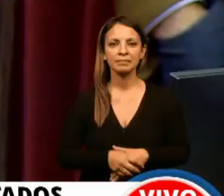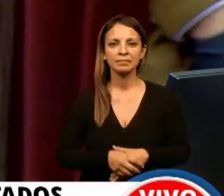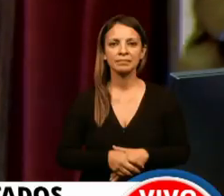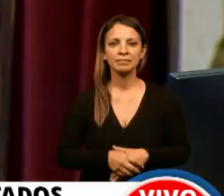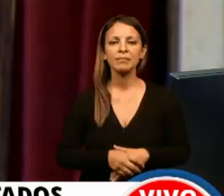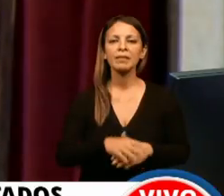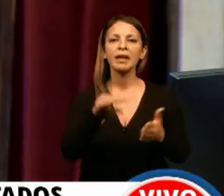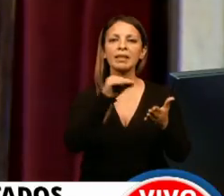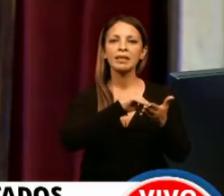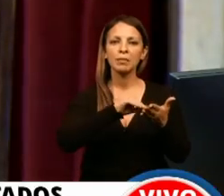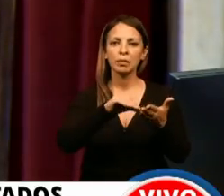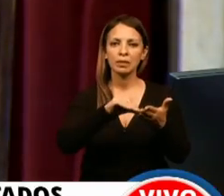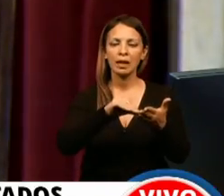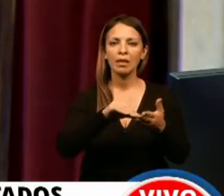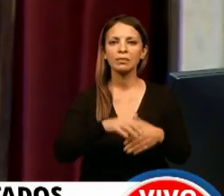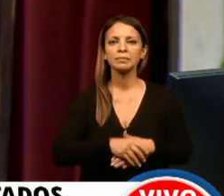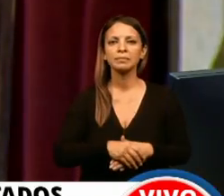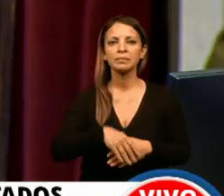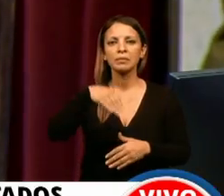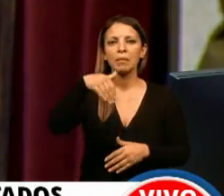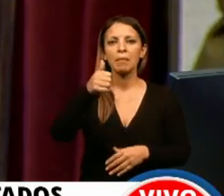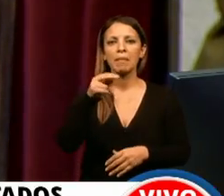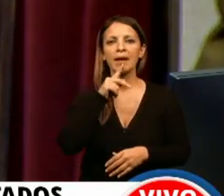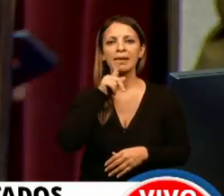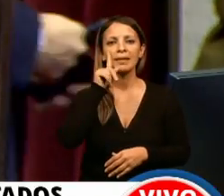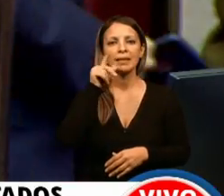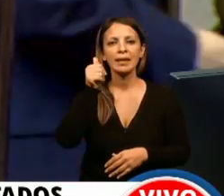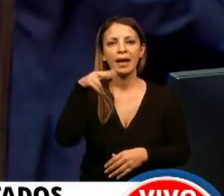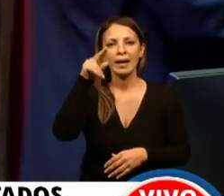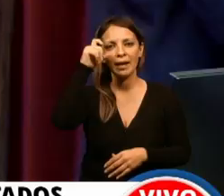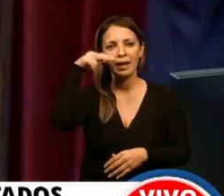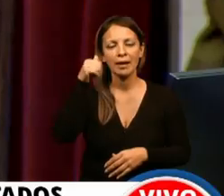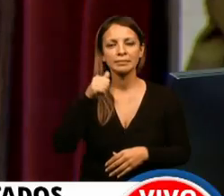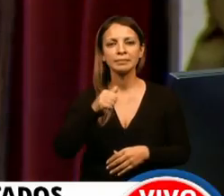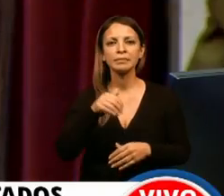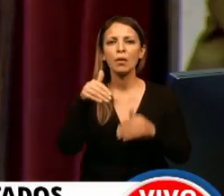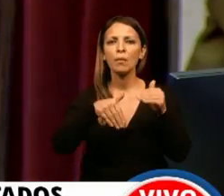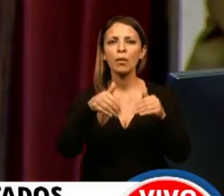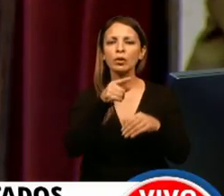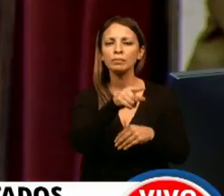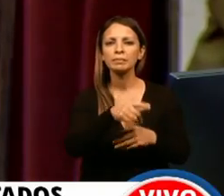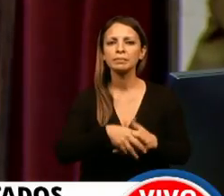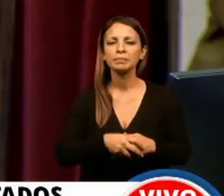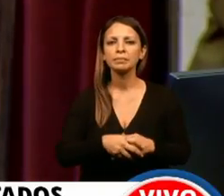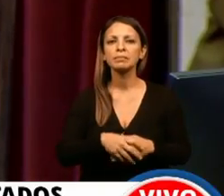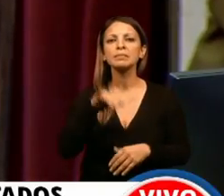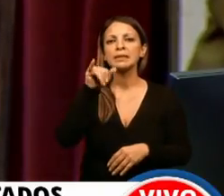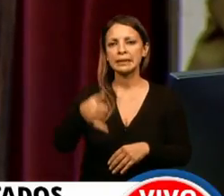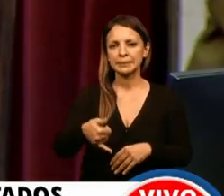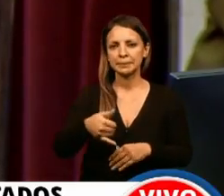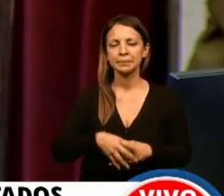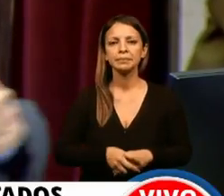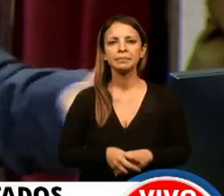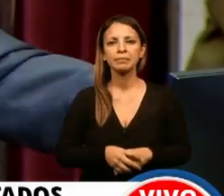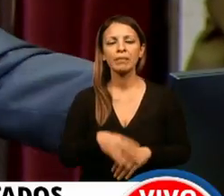diputado josé luís martearena sírvase marcar su voto afirmativo presidente